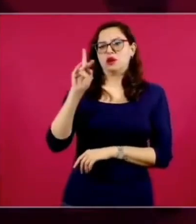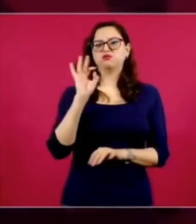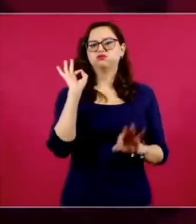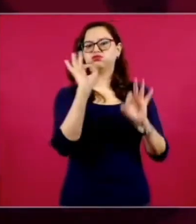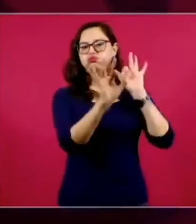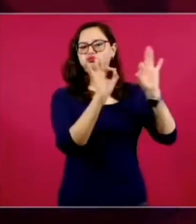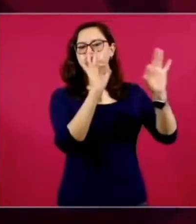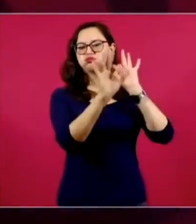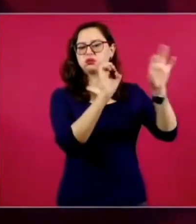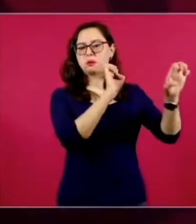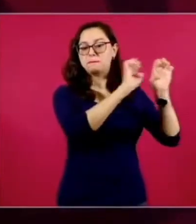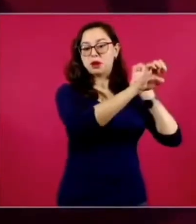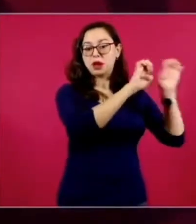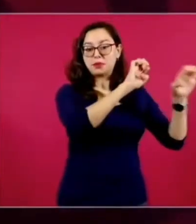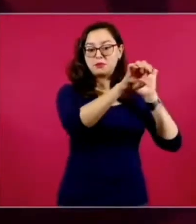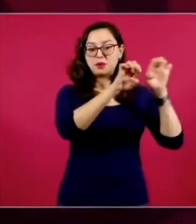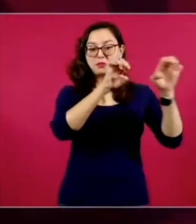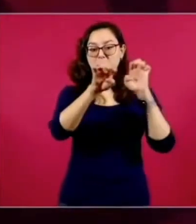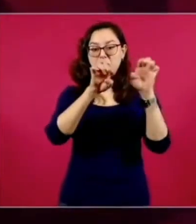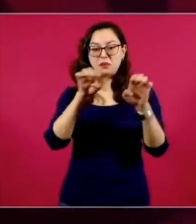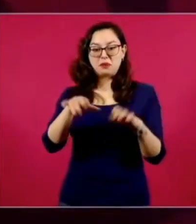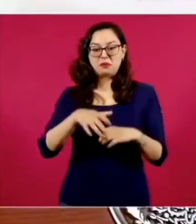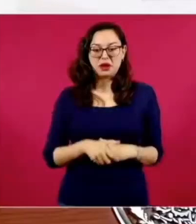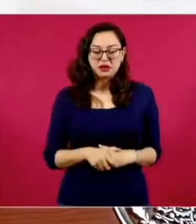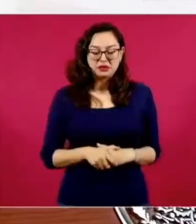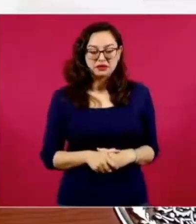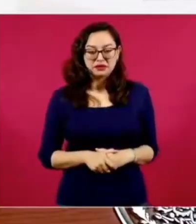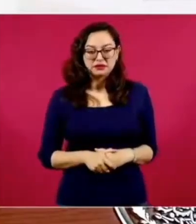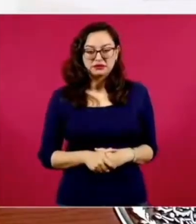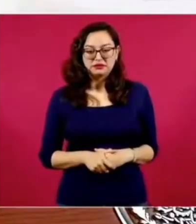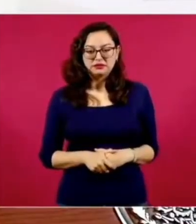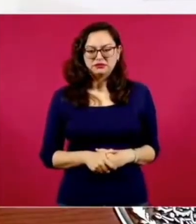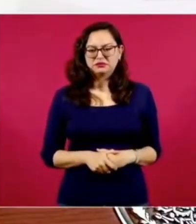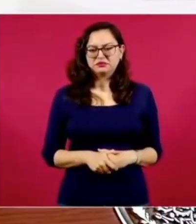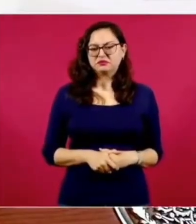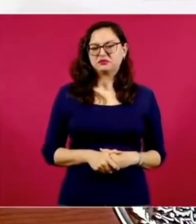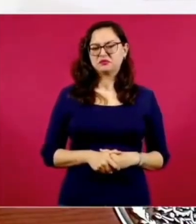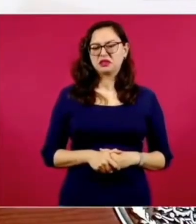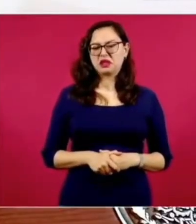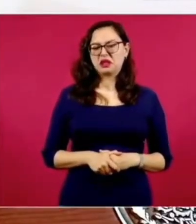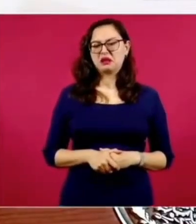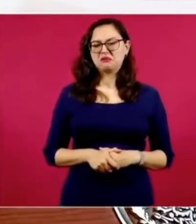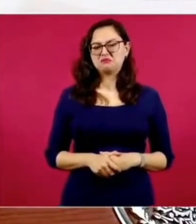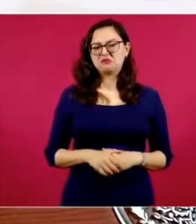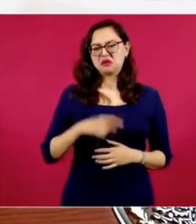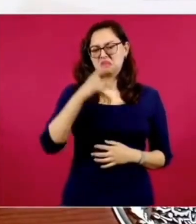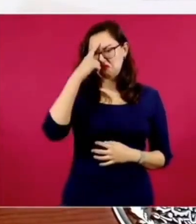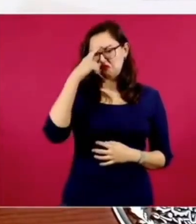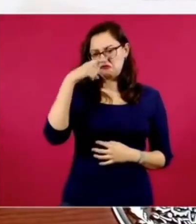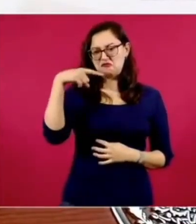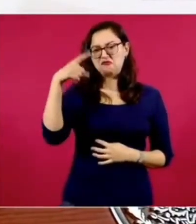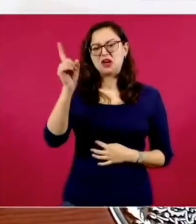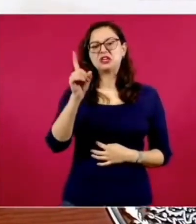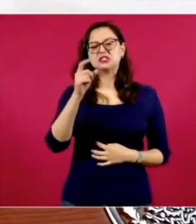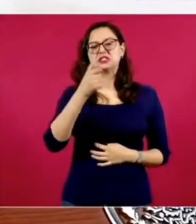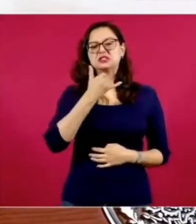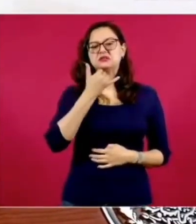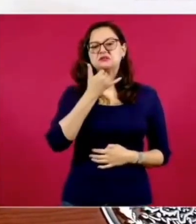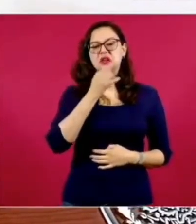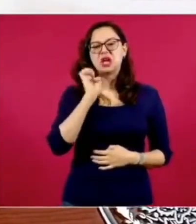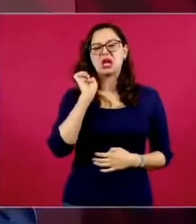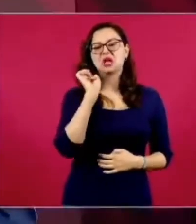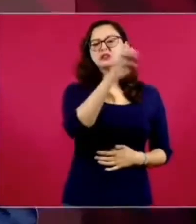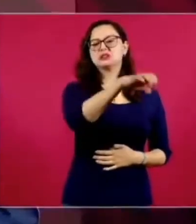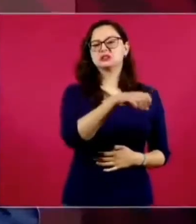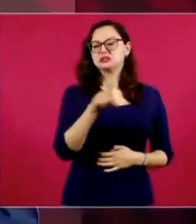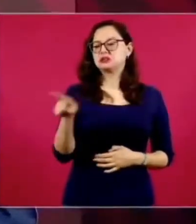Entonces, de manera simplista y manipuladora y de mala fe, le echan